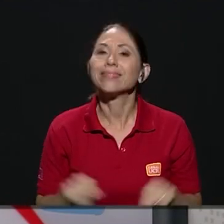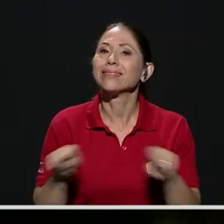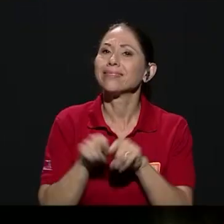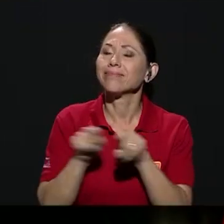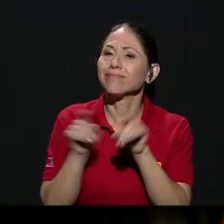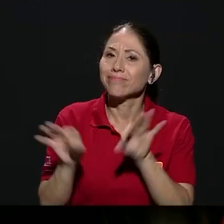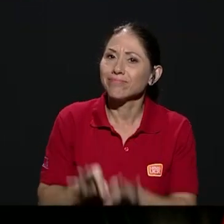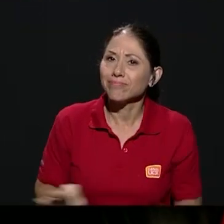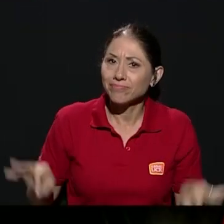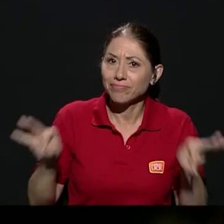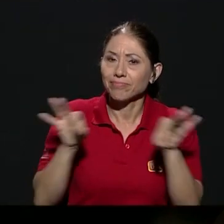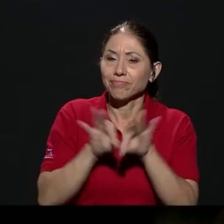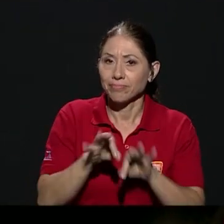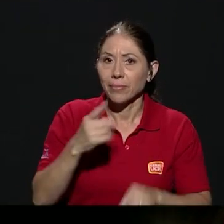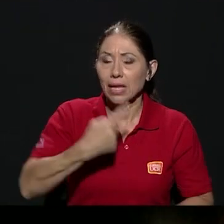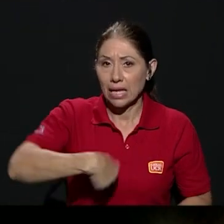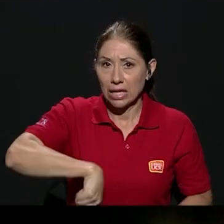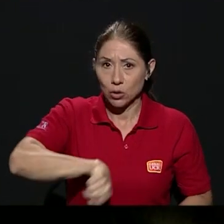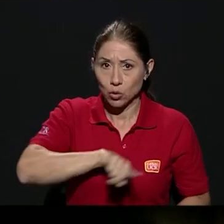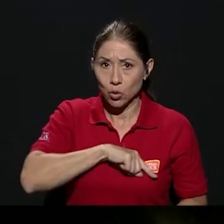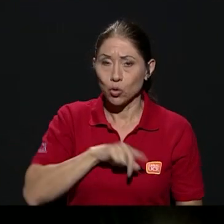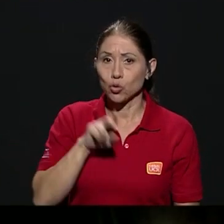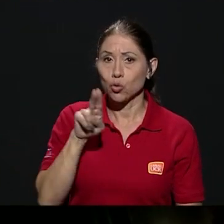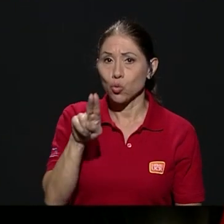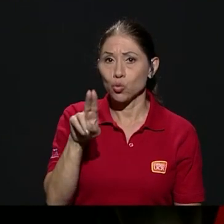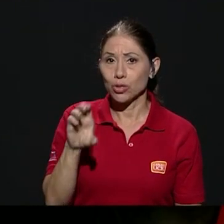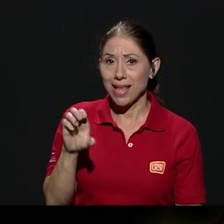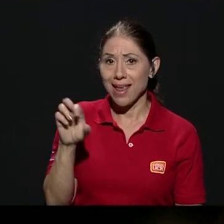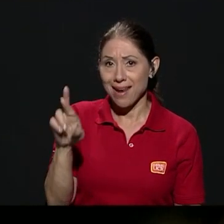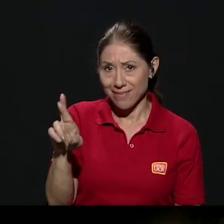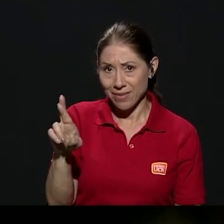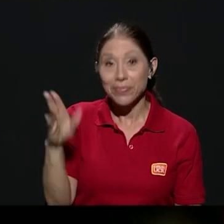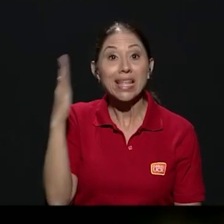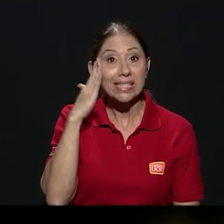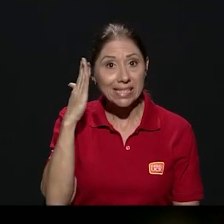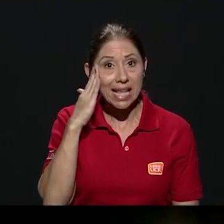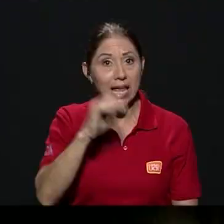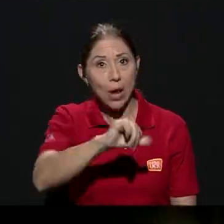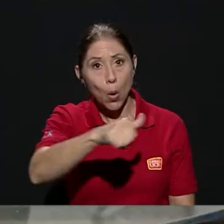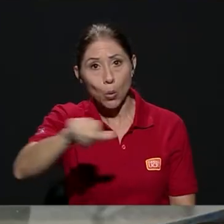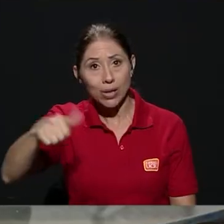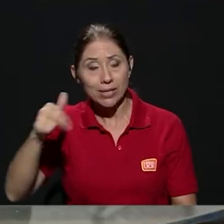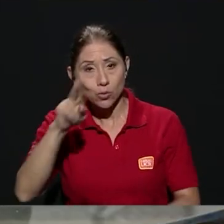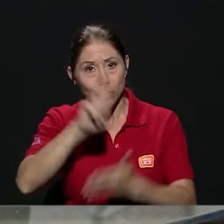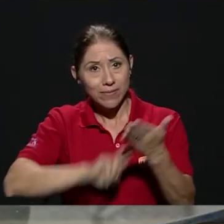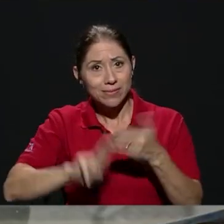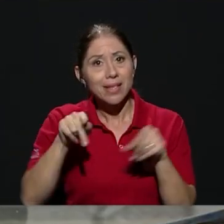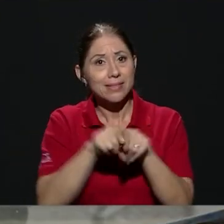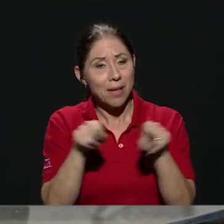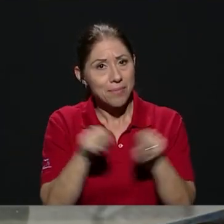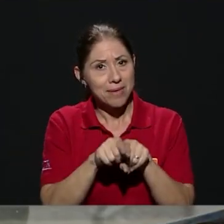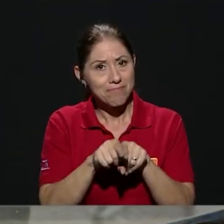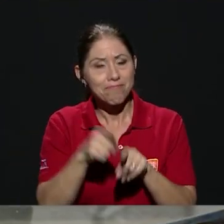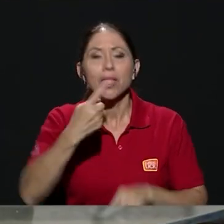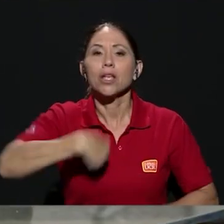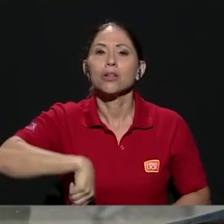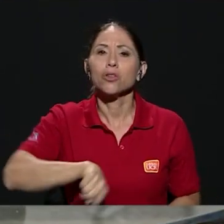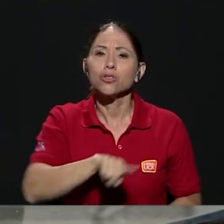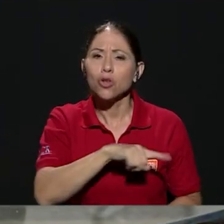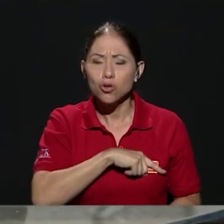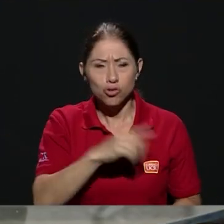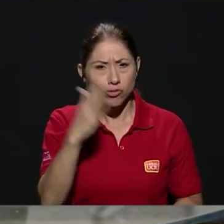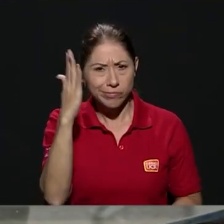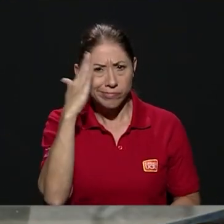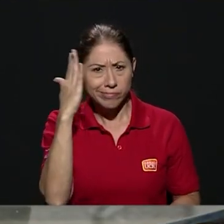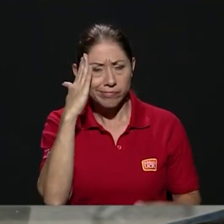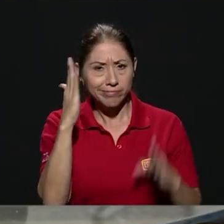importante que nosotros en la UCR y sé que las otras universidades también estamos tomando muy en cuenta es todo